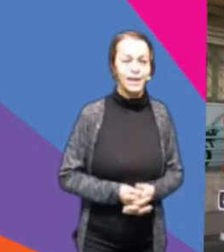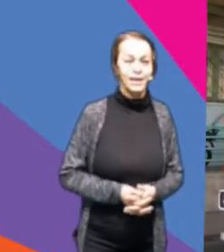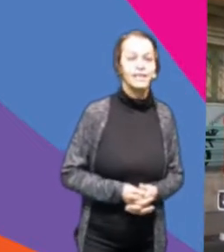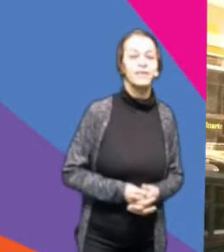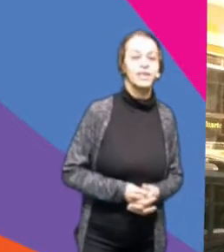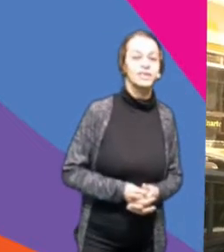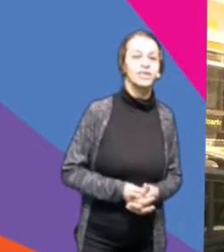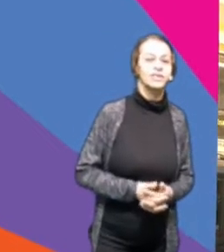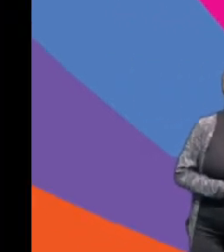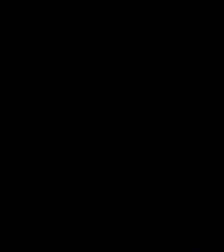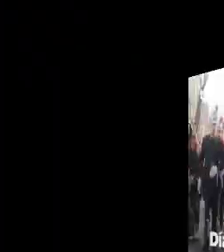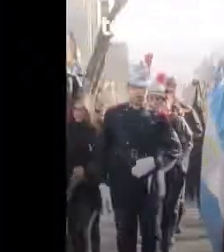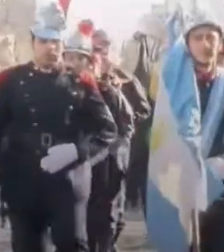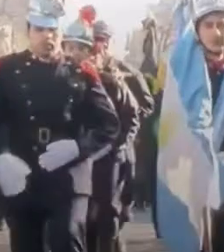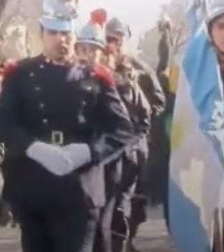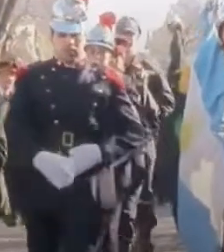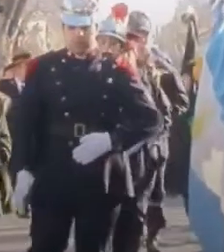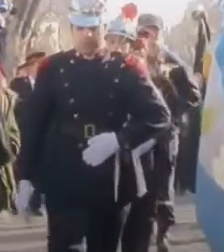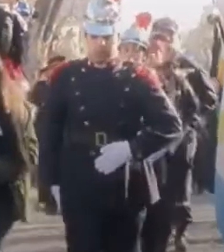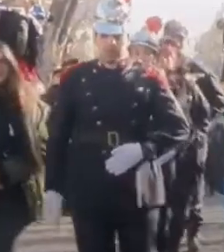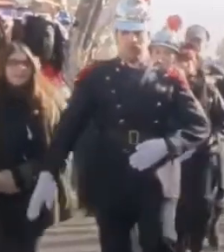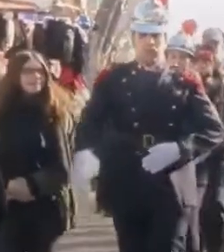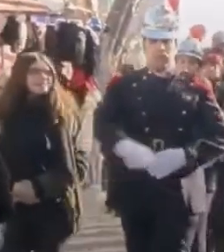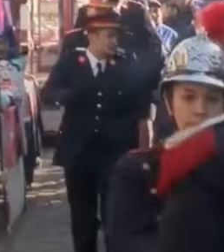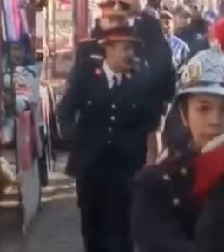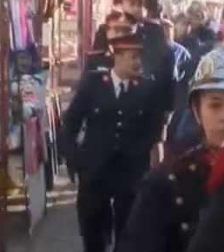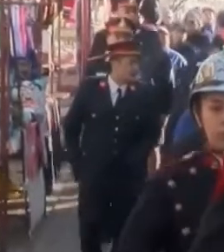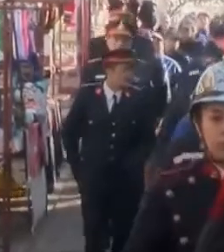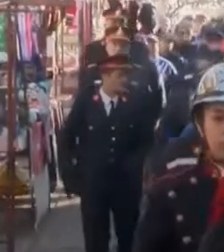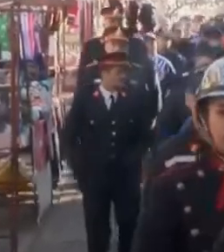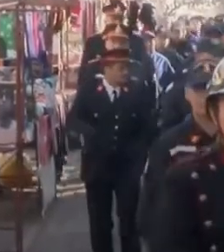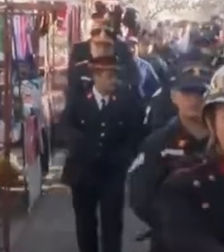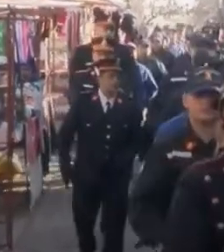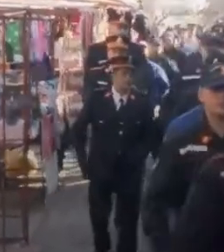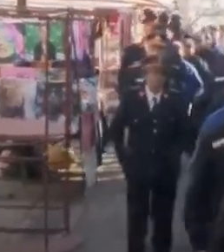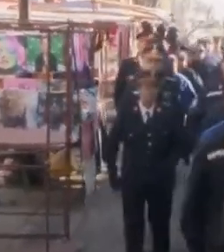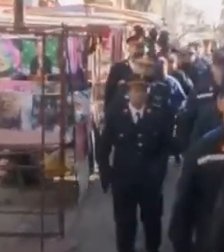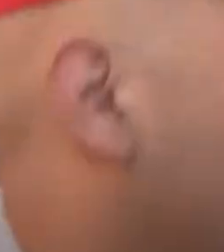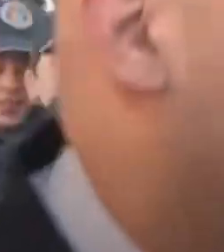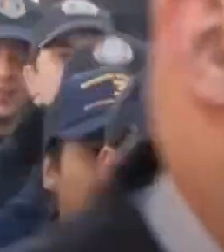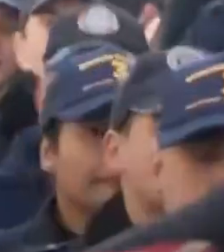de la celebración. Lo importante es esto de estar festejando 138 años,